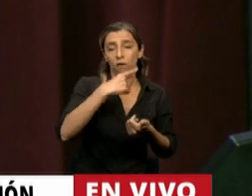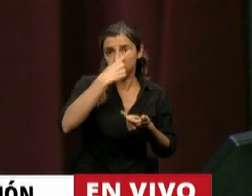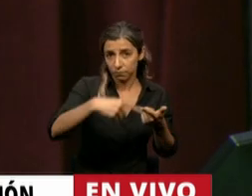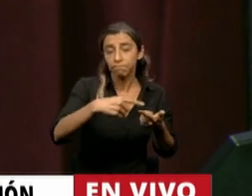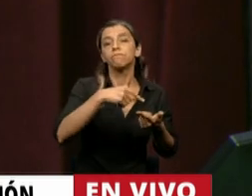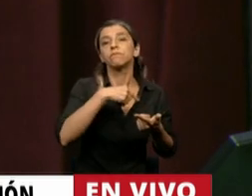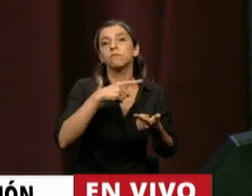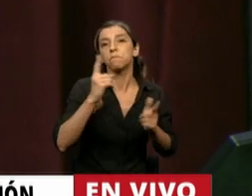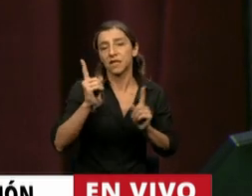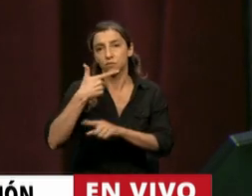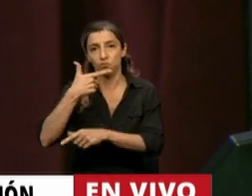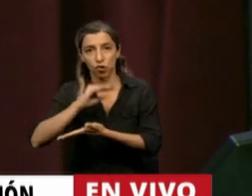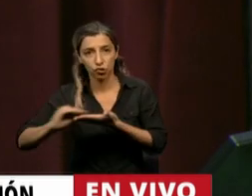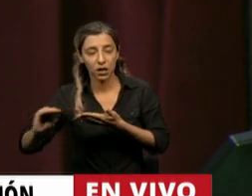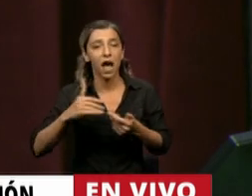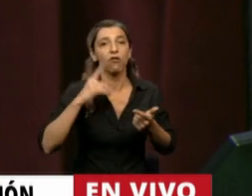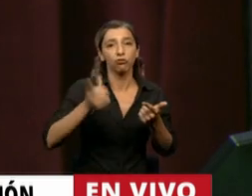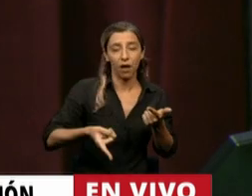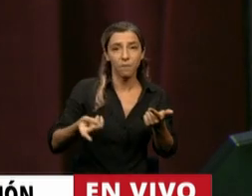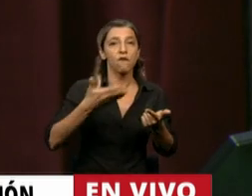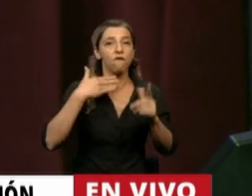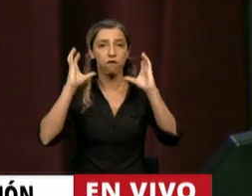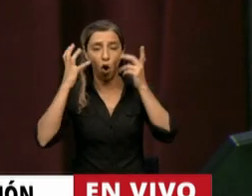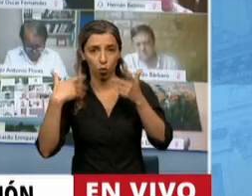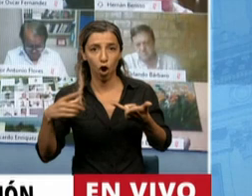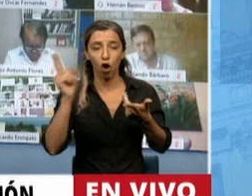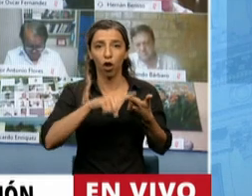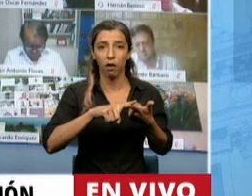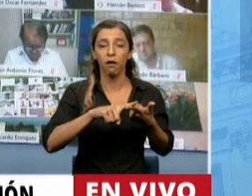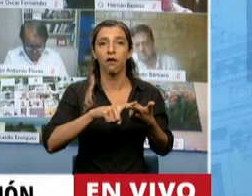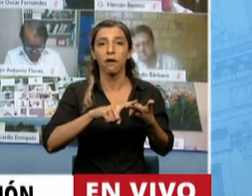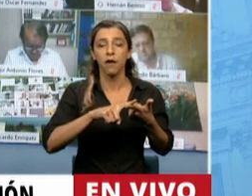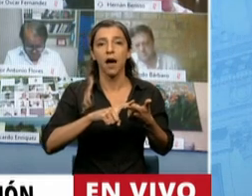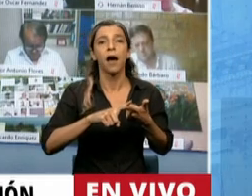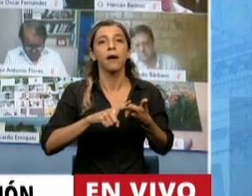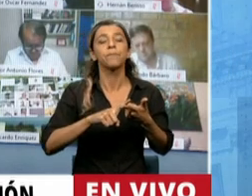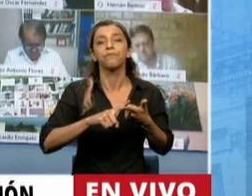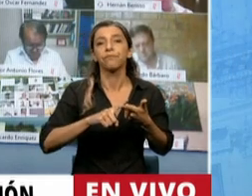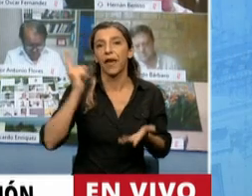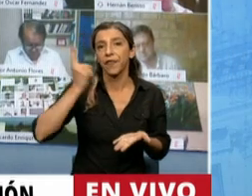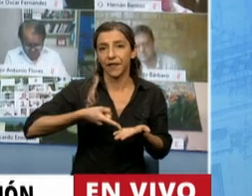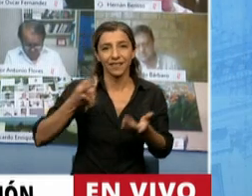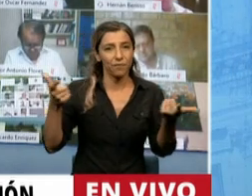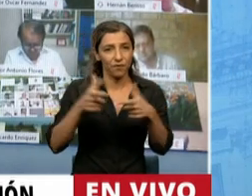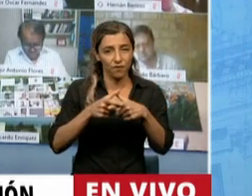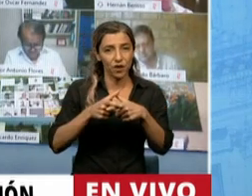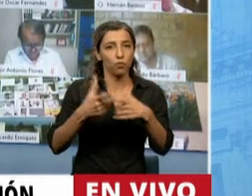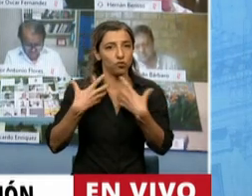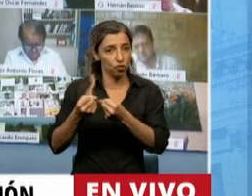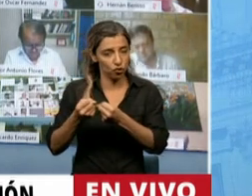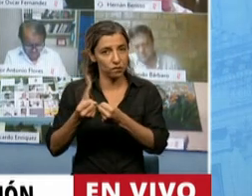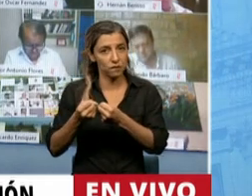senado ley de fonología por el otro eh con dictamen de la comisión de